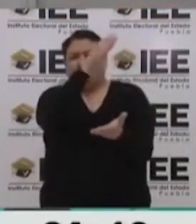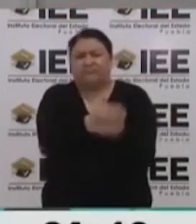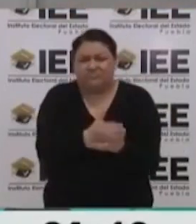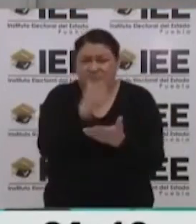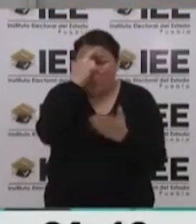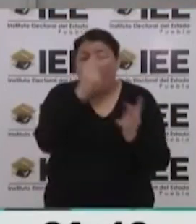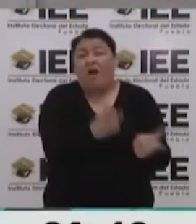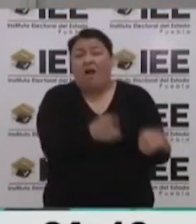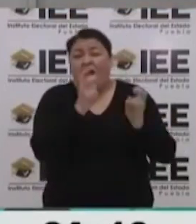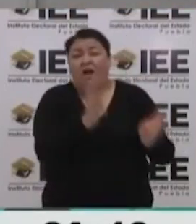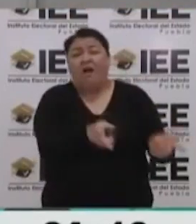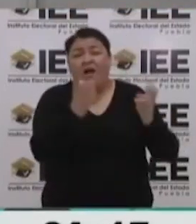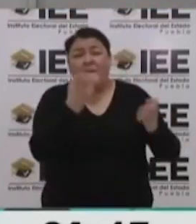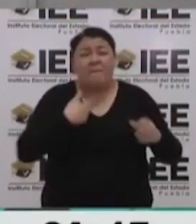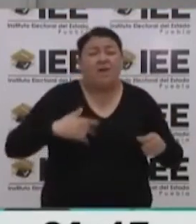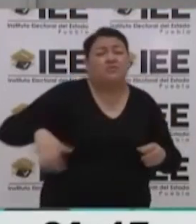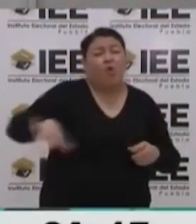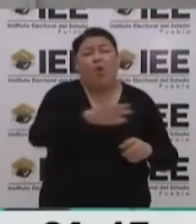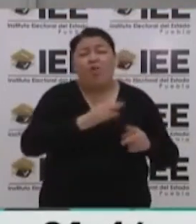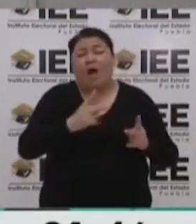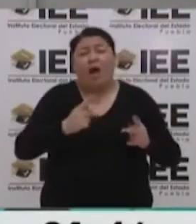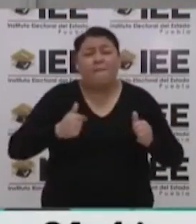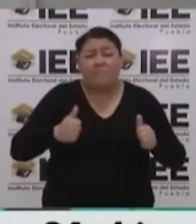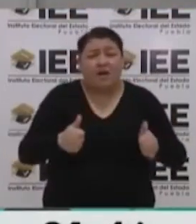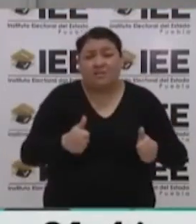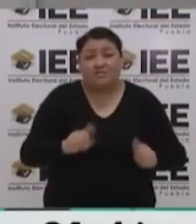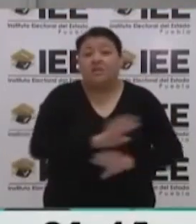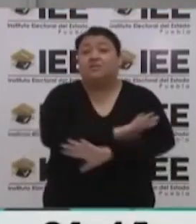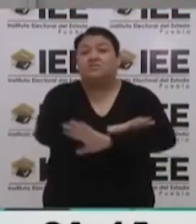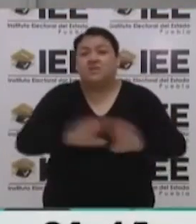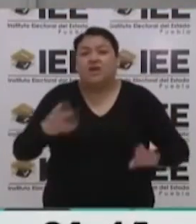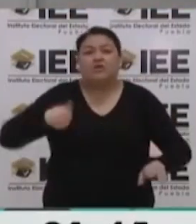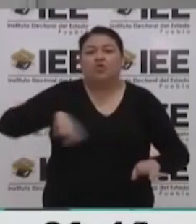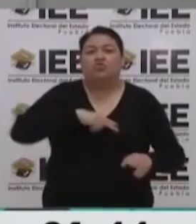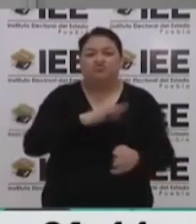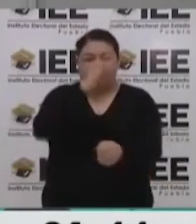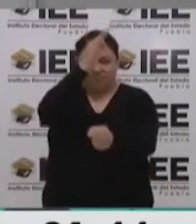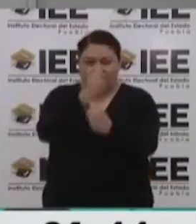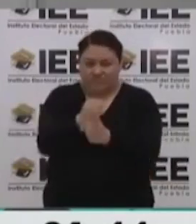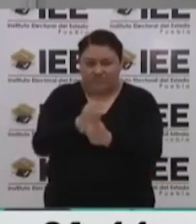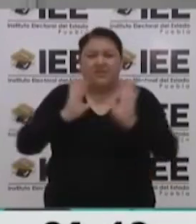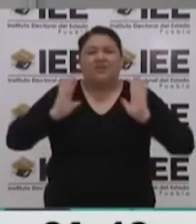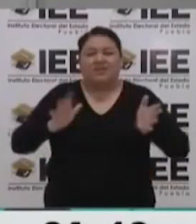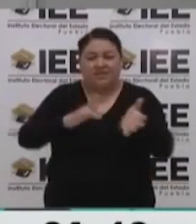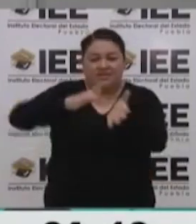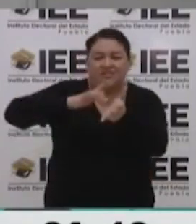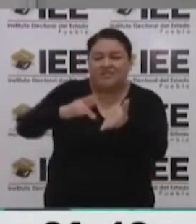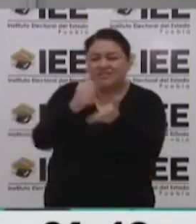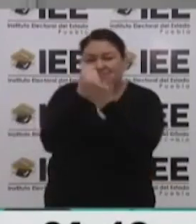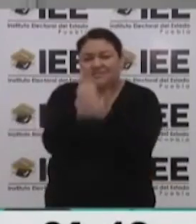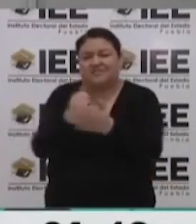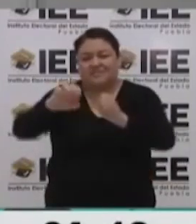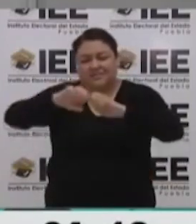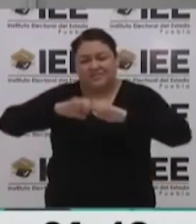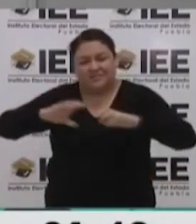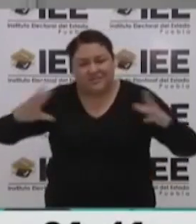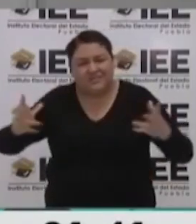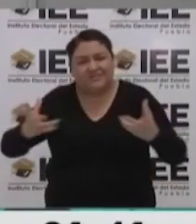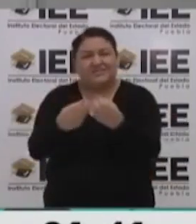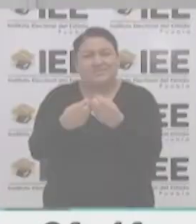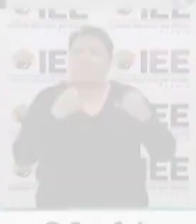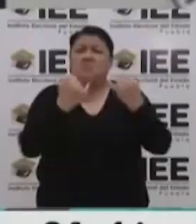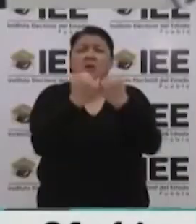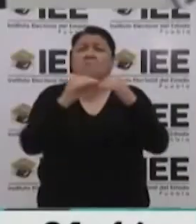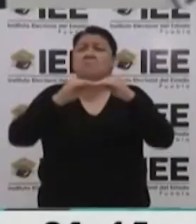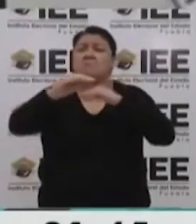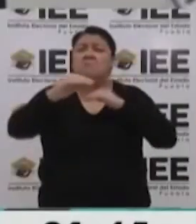que desgastaron a nuestra sociedad porque ustedes y yo decidimos poner nuestros brazos de trabajo para hacer un gran equipo porque sabíamos que